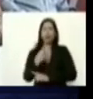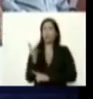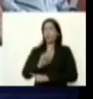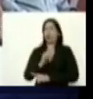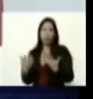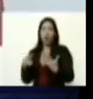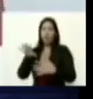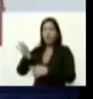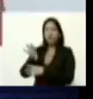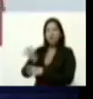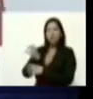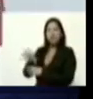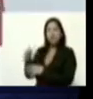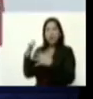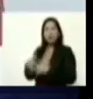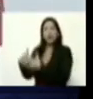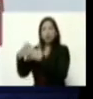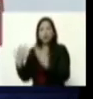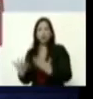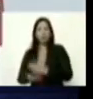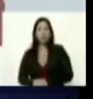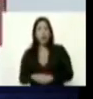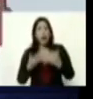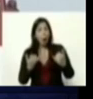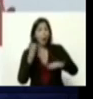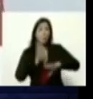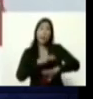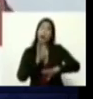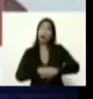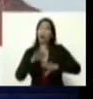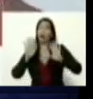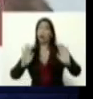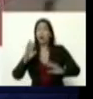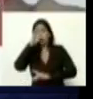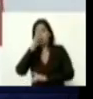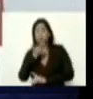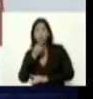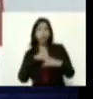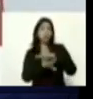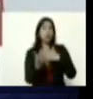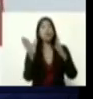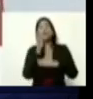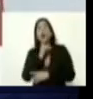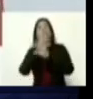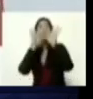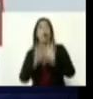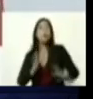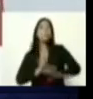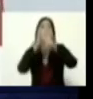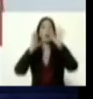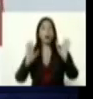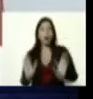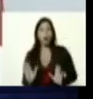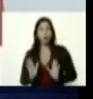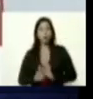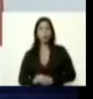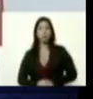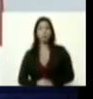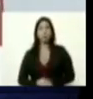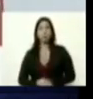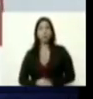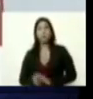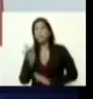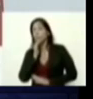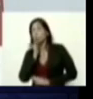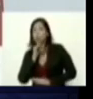pero cómo es posible ese señor porque viene porque república dominicana apoya guaidó automáticamente todo lo que él